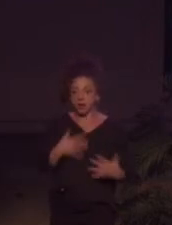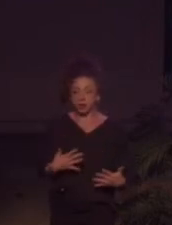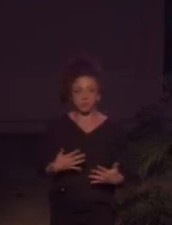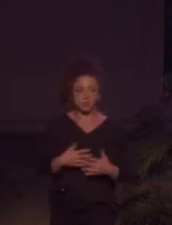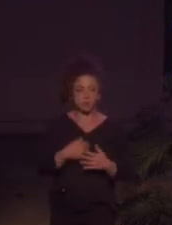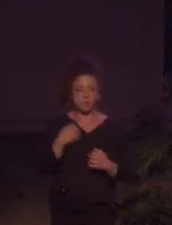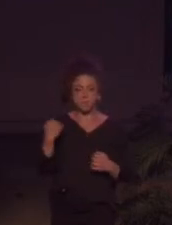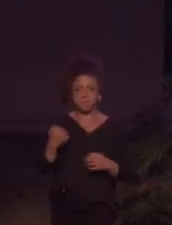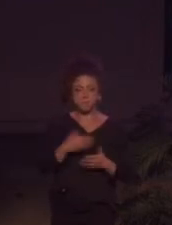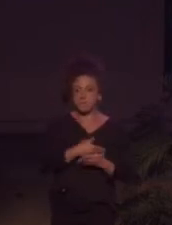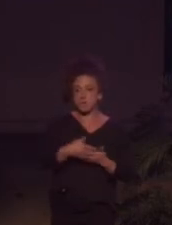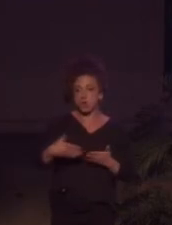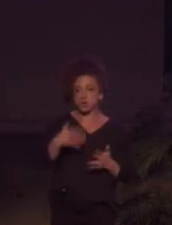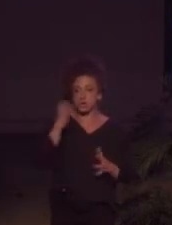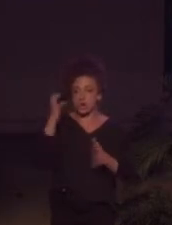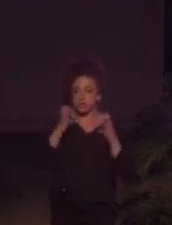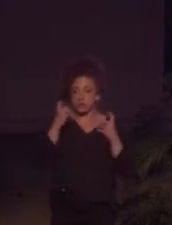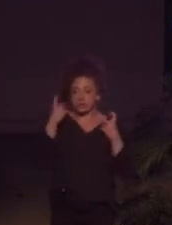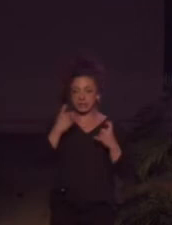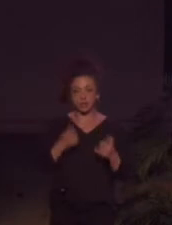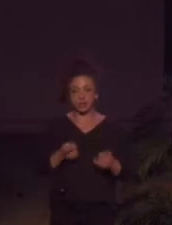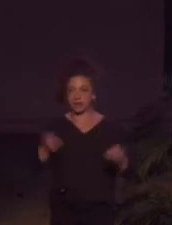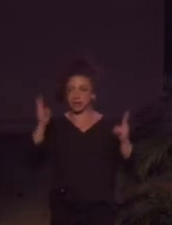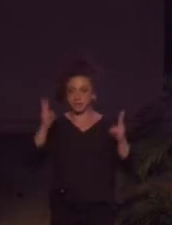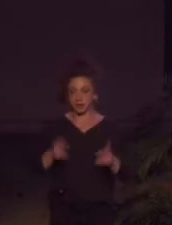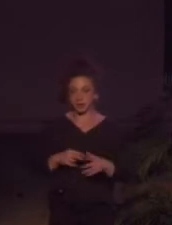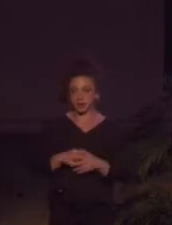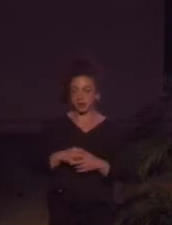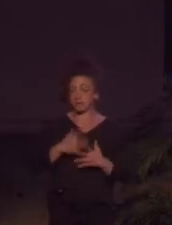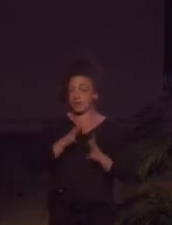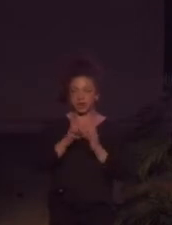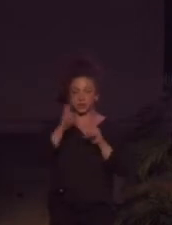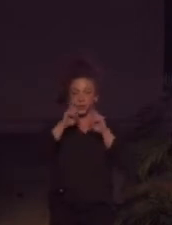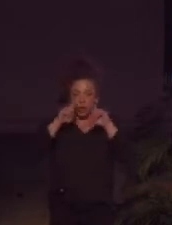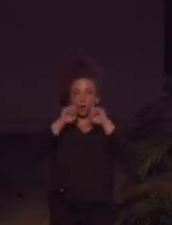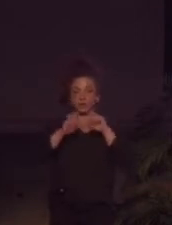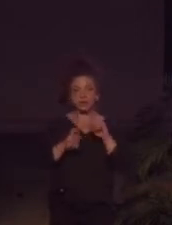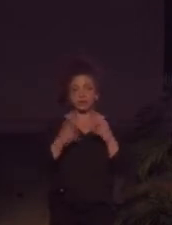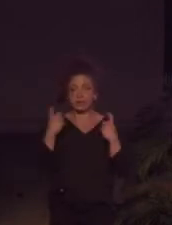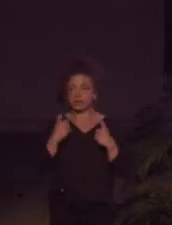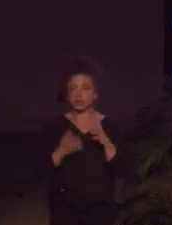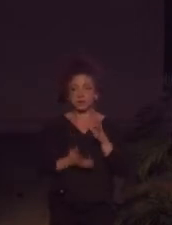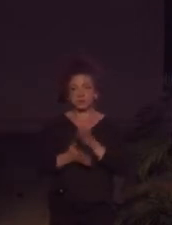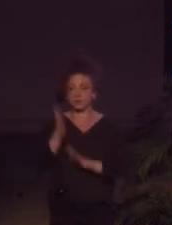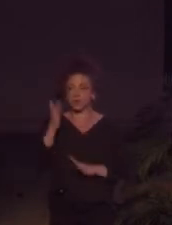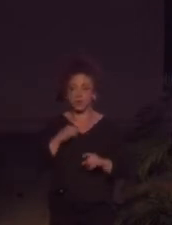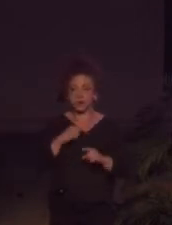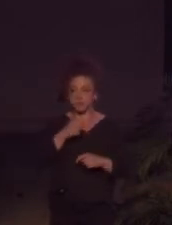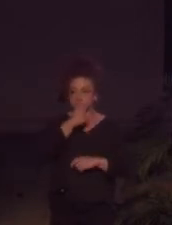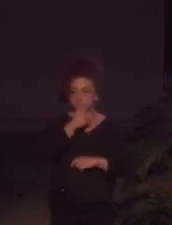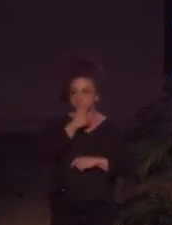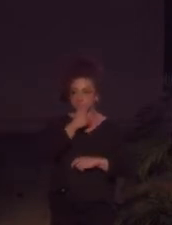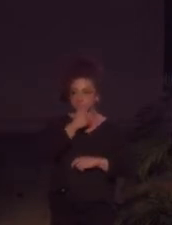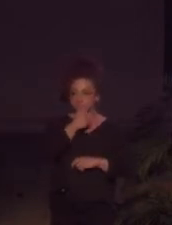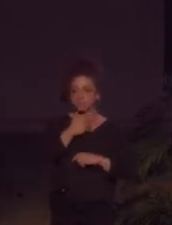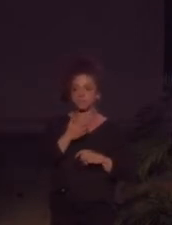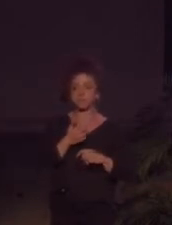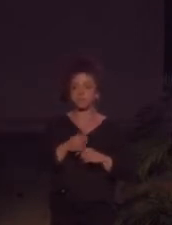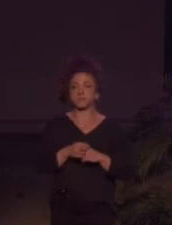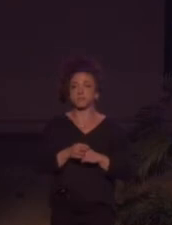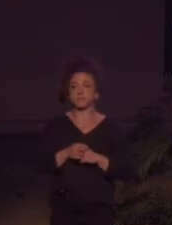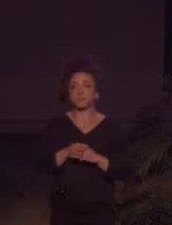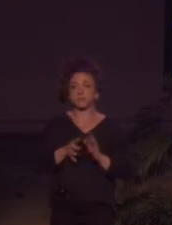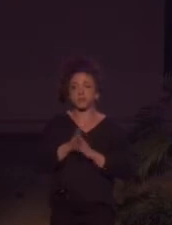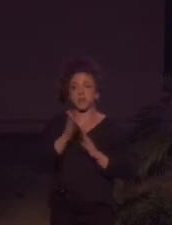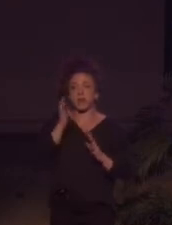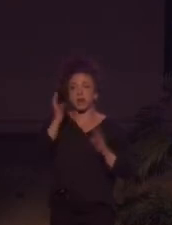animales, es que me dan ganas de llorar, intentando liberarse, justamente lo que está diciendo Mayalen, poniendo resistencia, o sea, ellos también